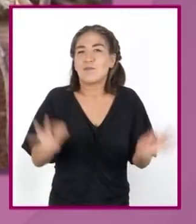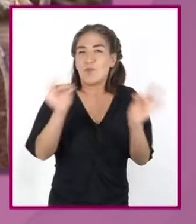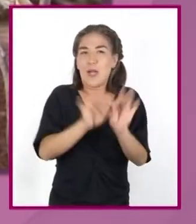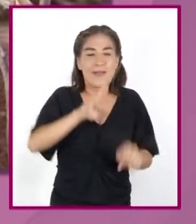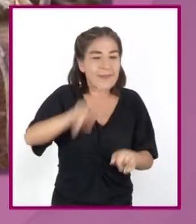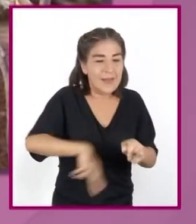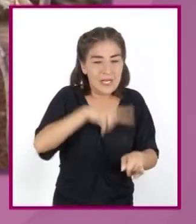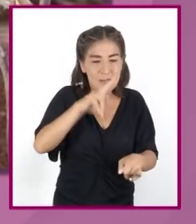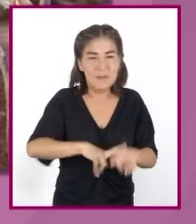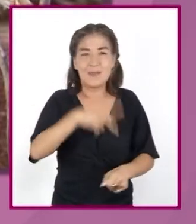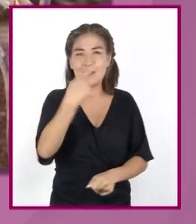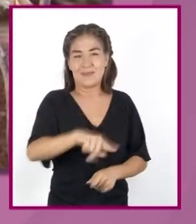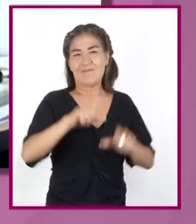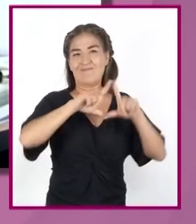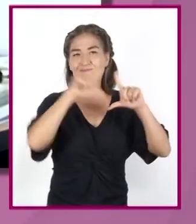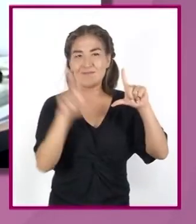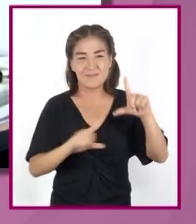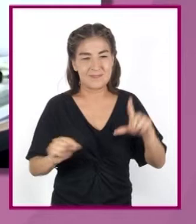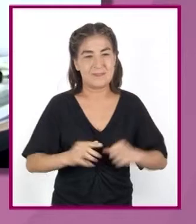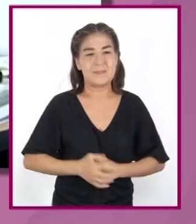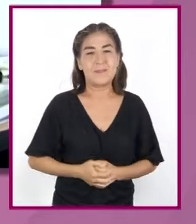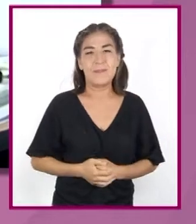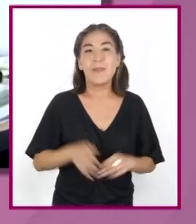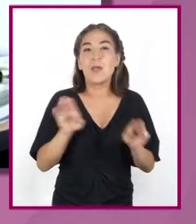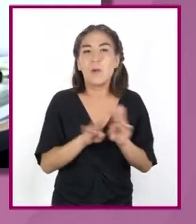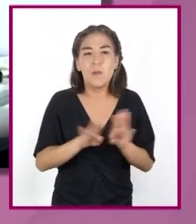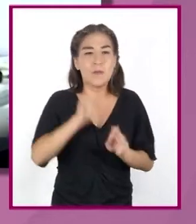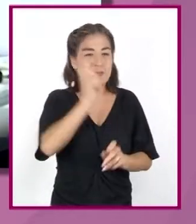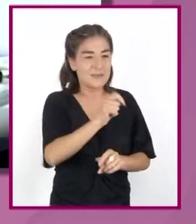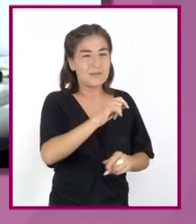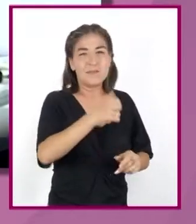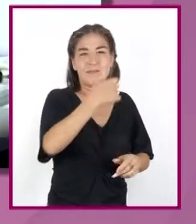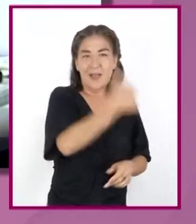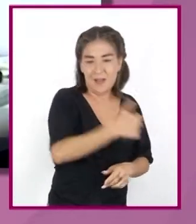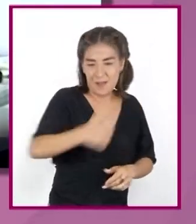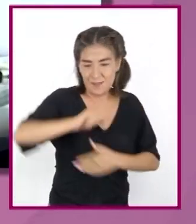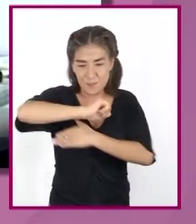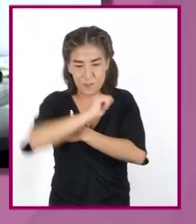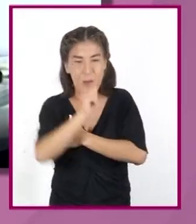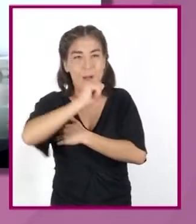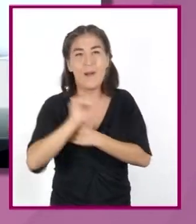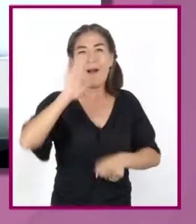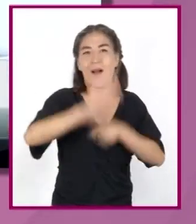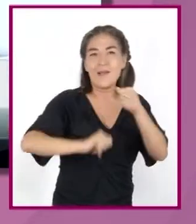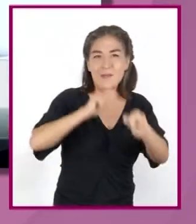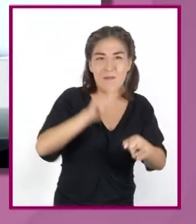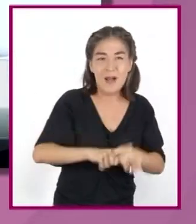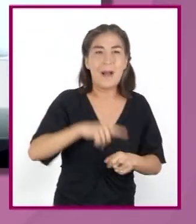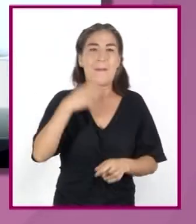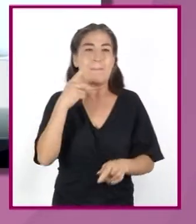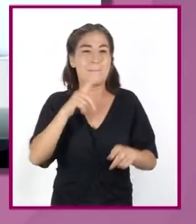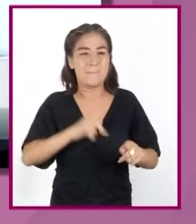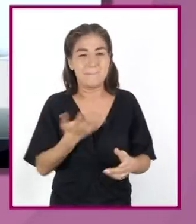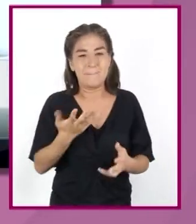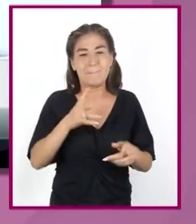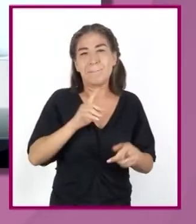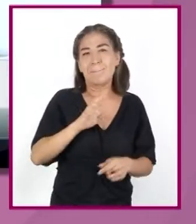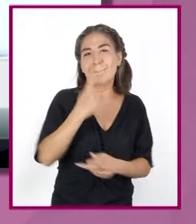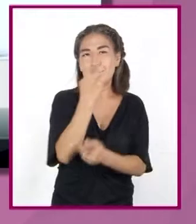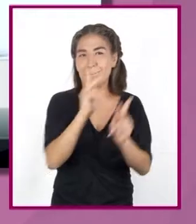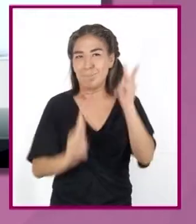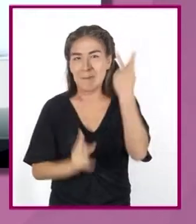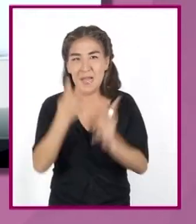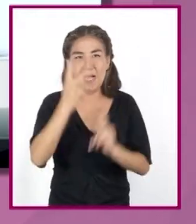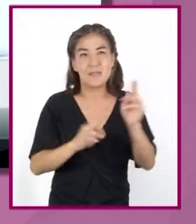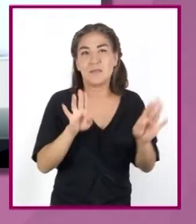natural que tiene nuestro país. Si las colecciones de insectos, de plantas en México son patrimonio nacional, pues tienen que estar